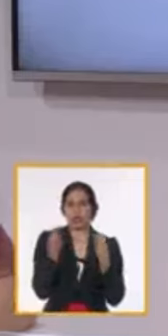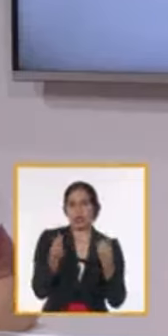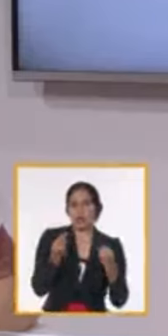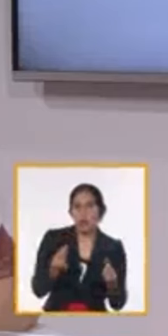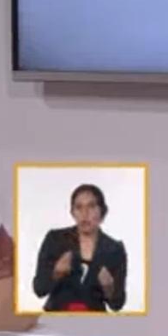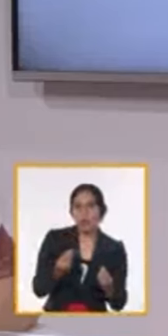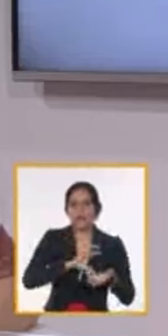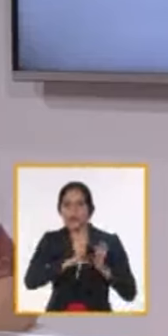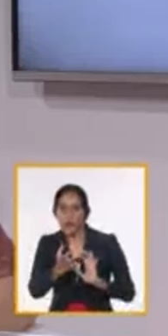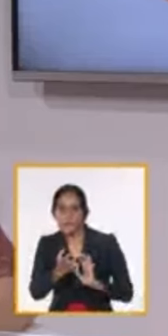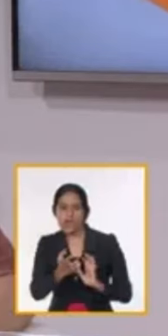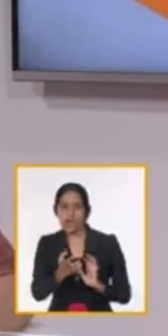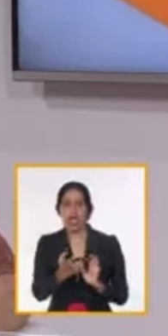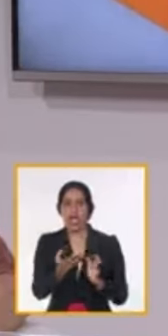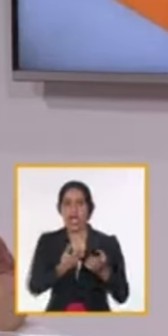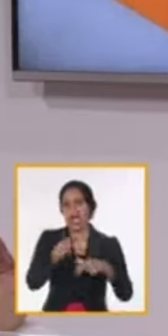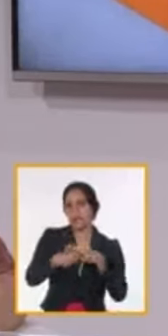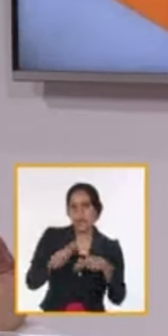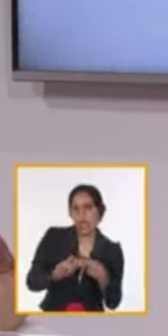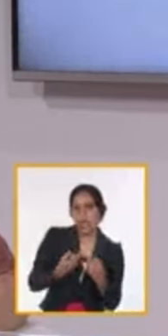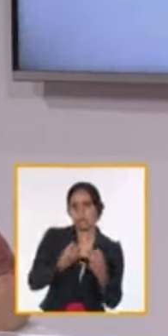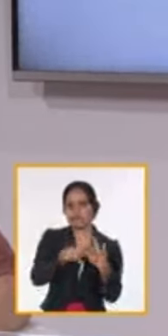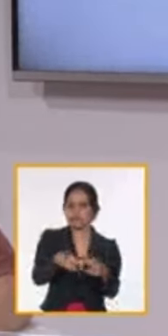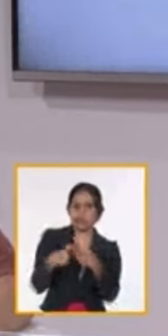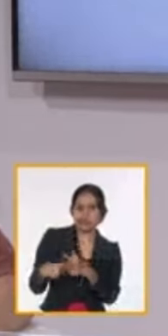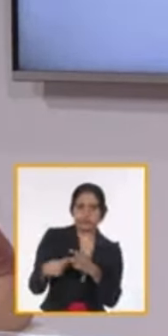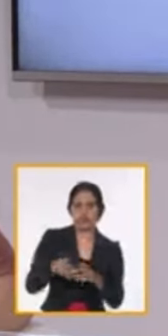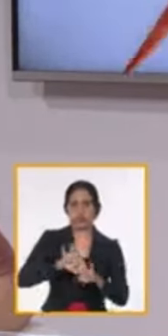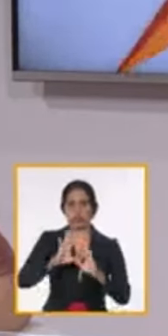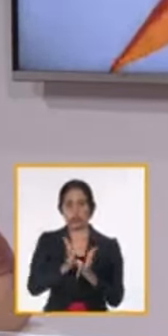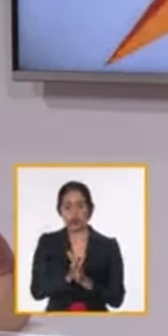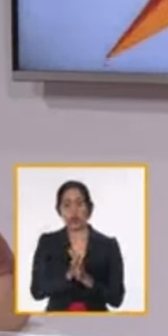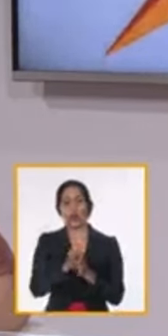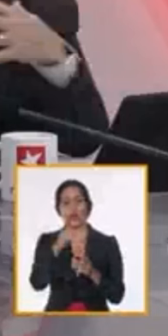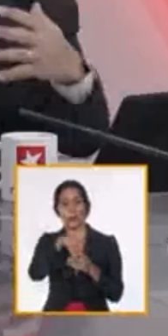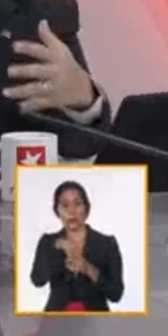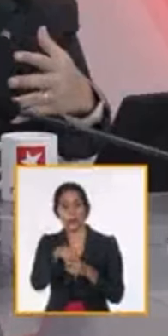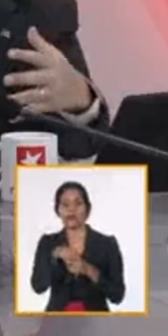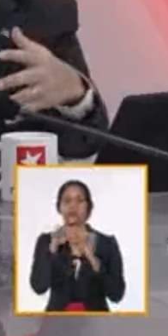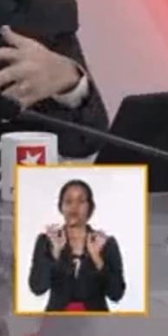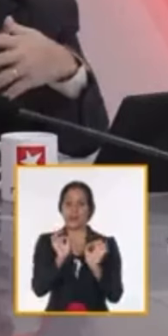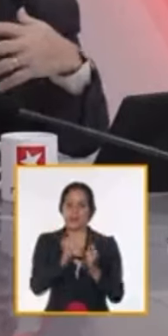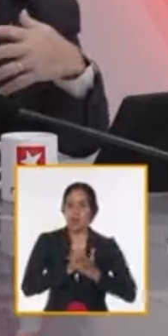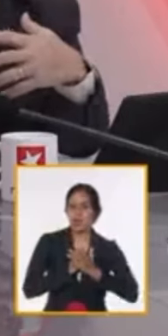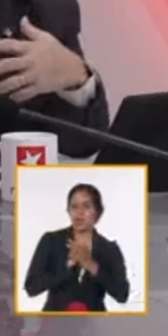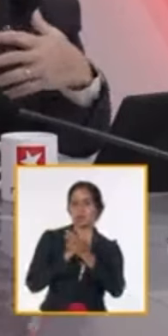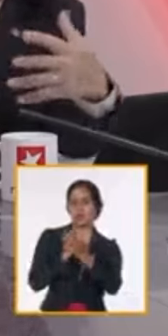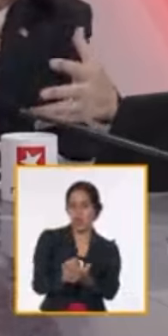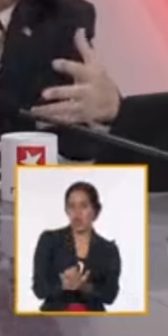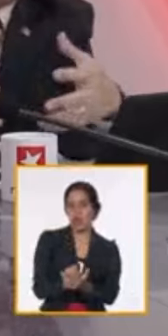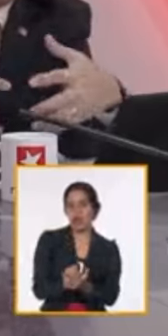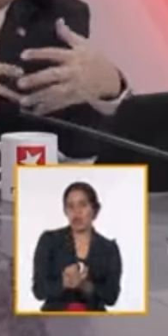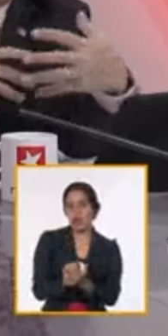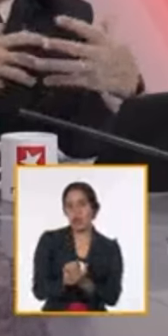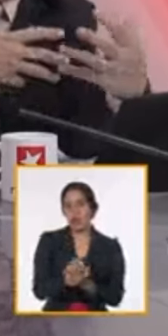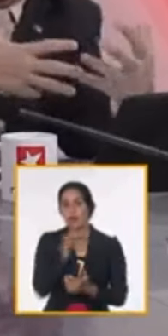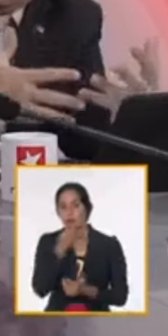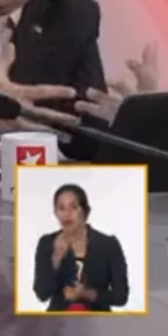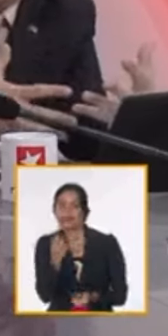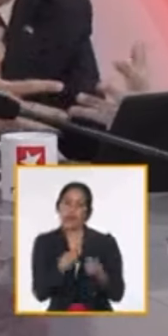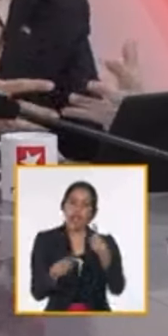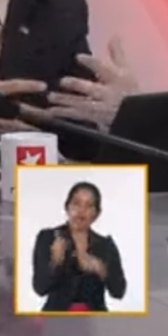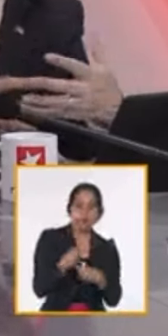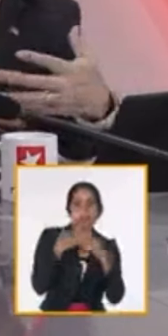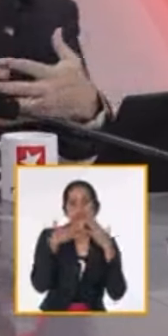las universidades, de cómo van no solo a apoyar quizá lo noble que puede ser la